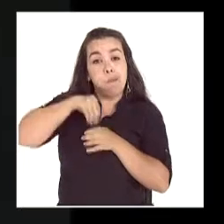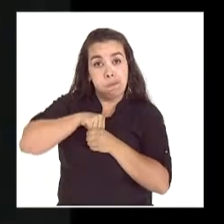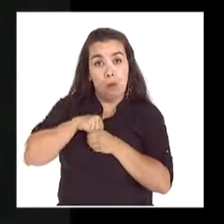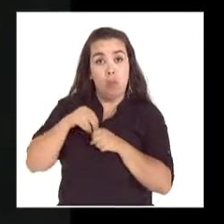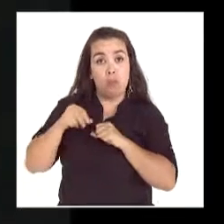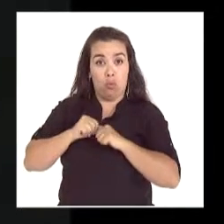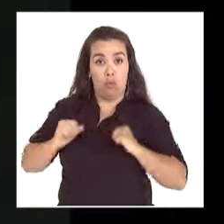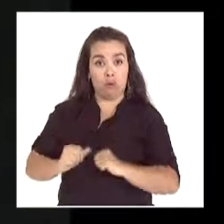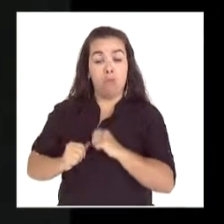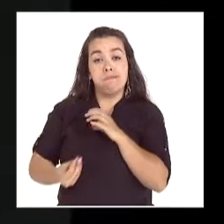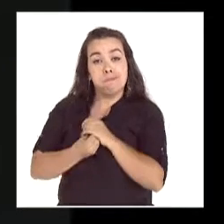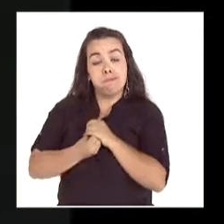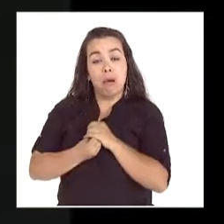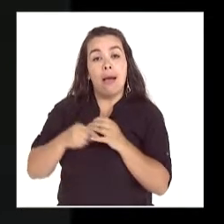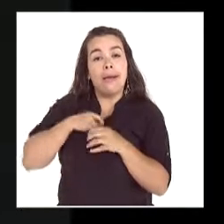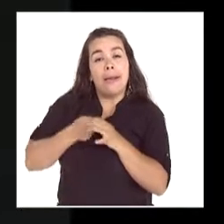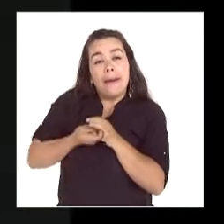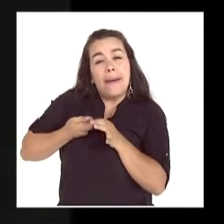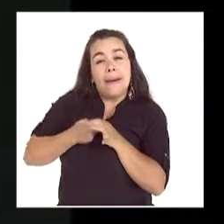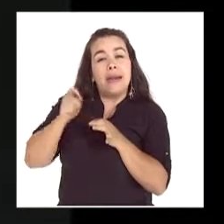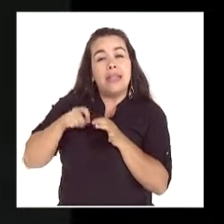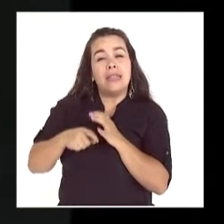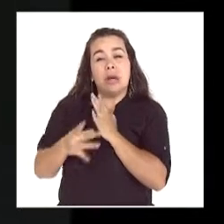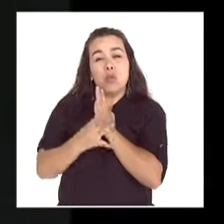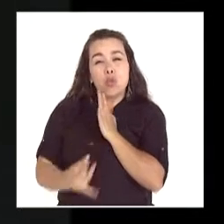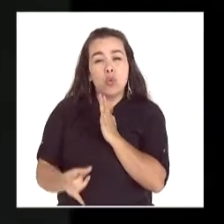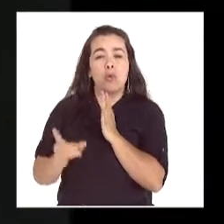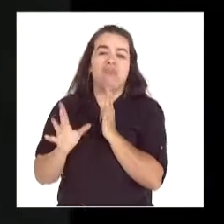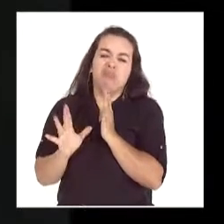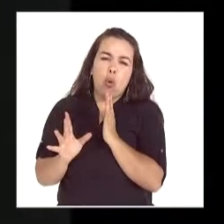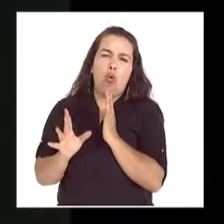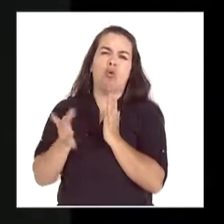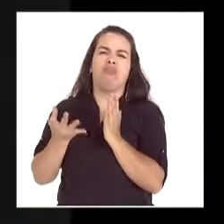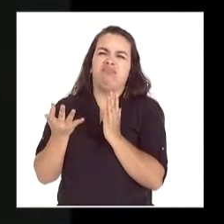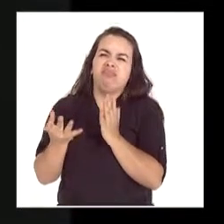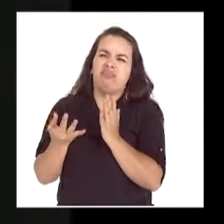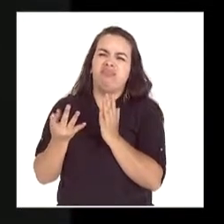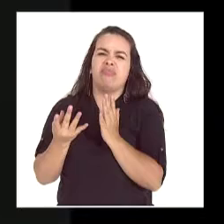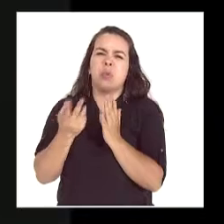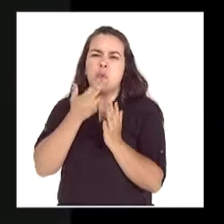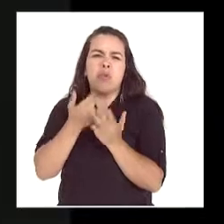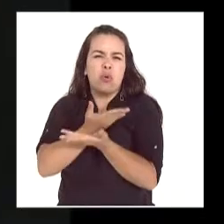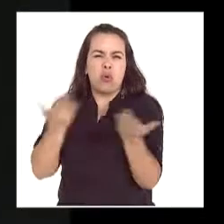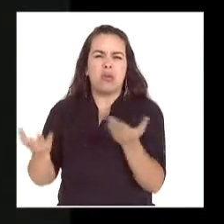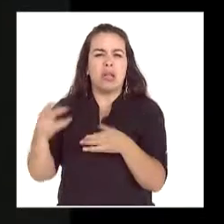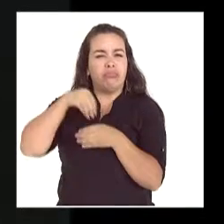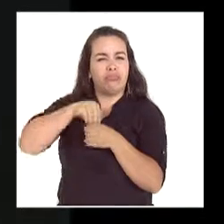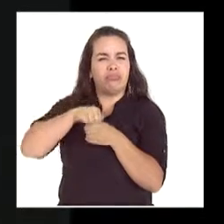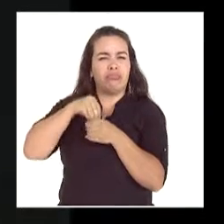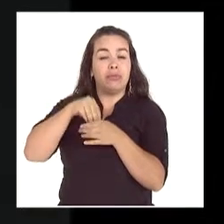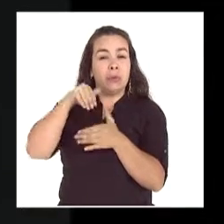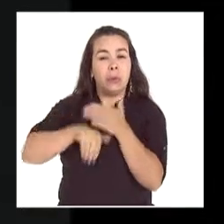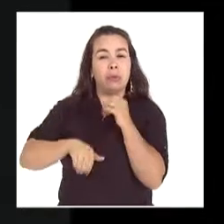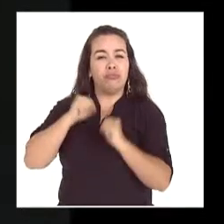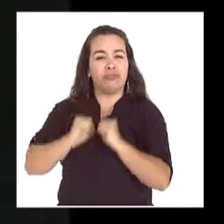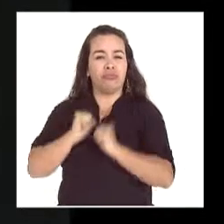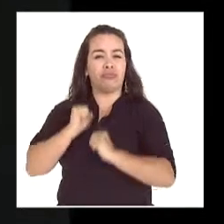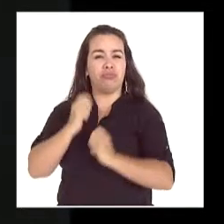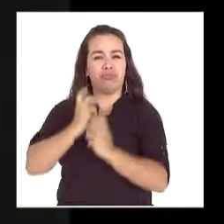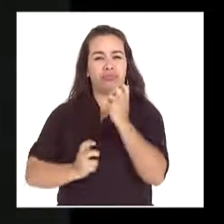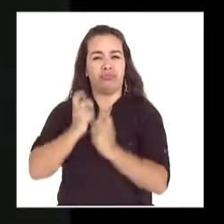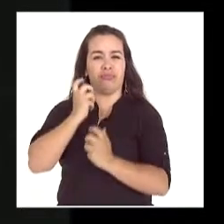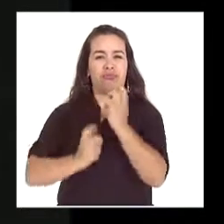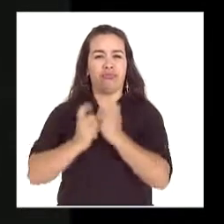oxígeno y de la glucosa que transportan esos glóbulos rojos. Pues por